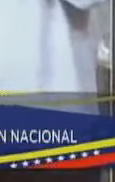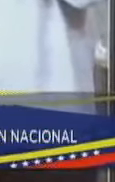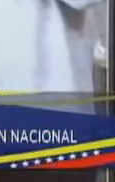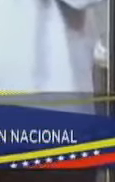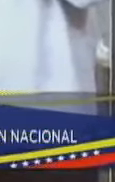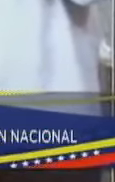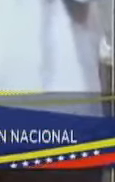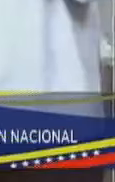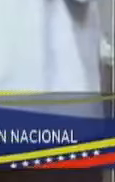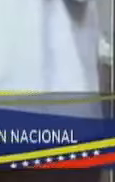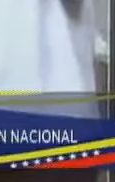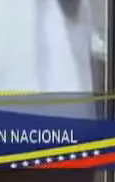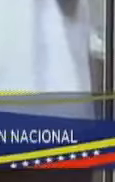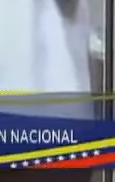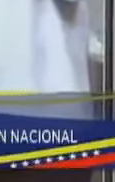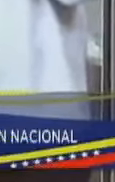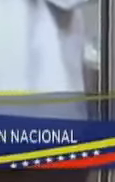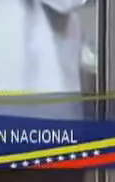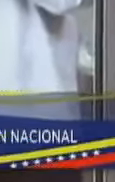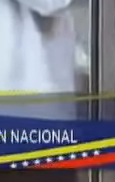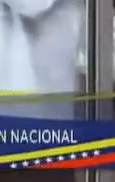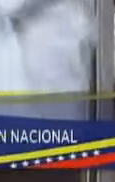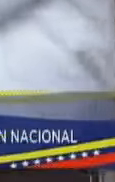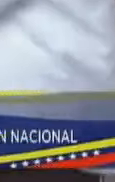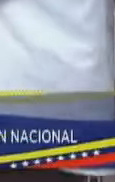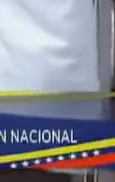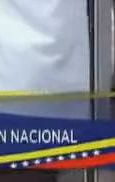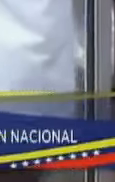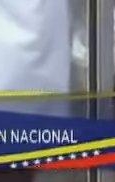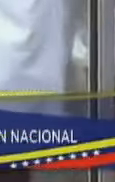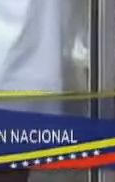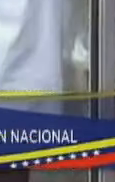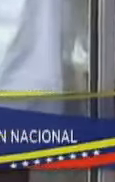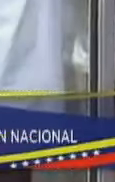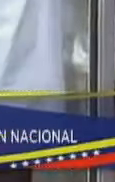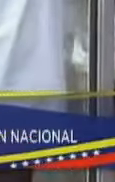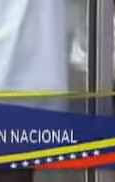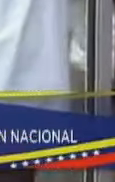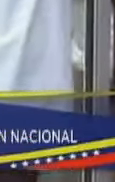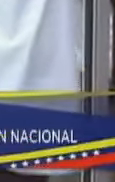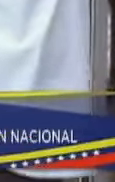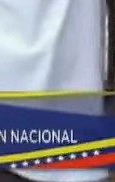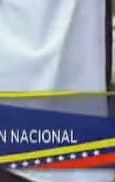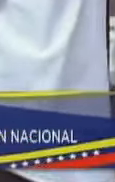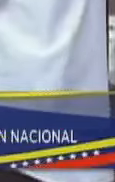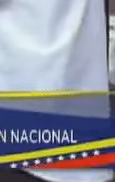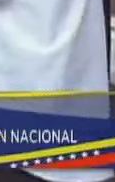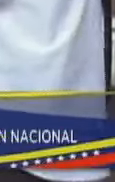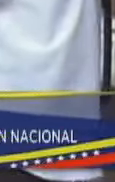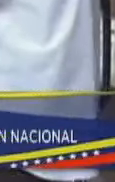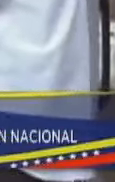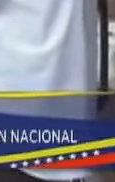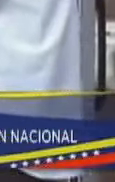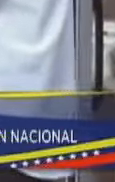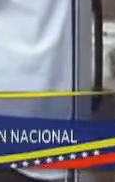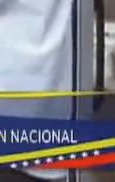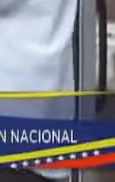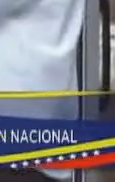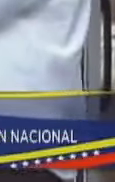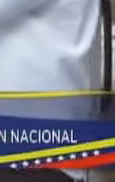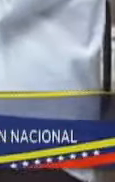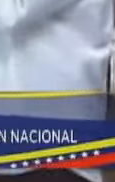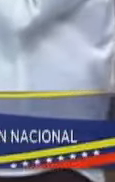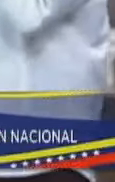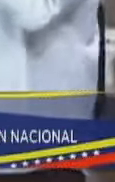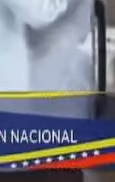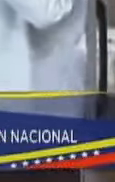O un toddy frío, pero ricomal es nacional. ¿Ah? Naguará, mira. Pleno